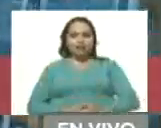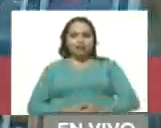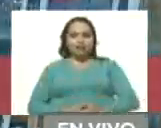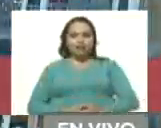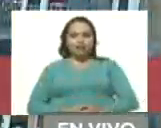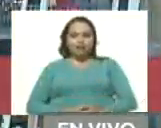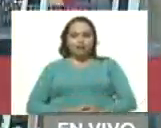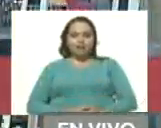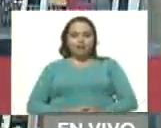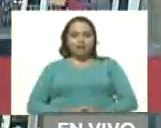próxima